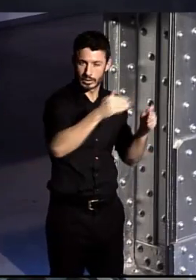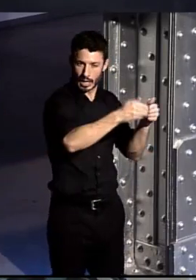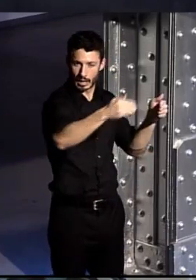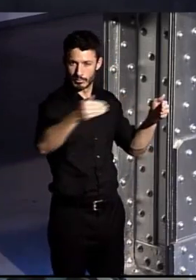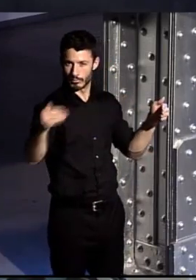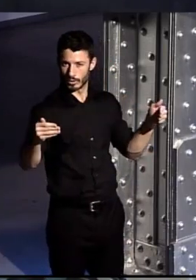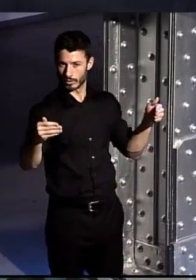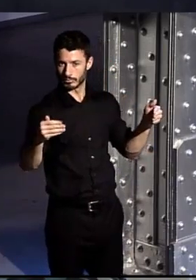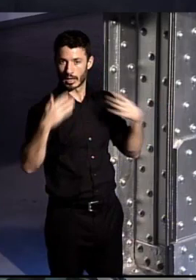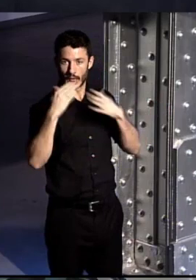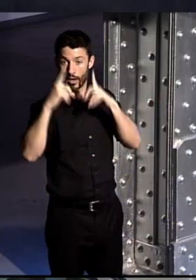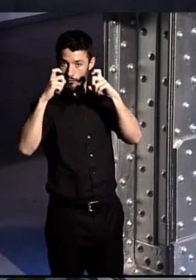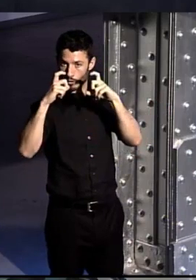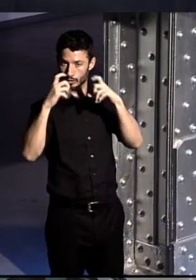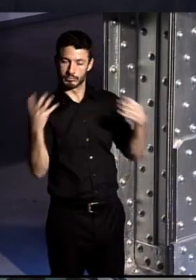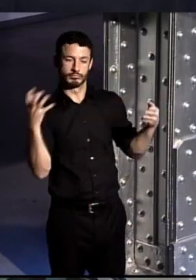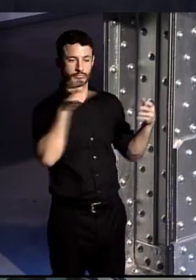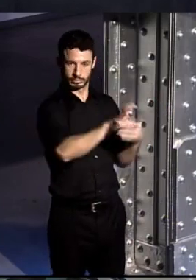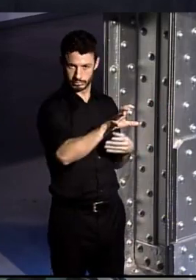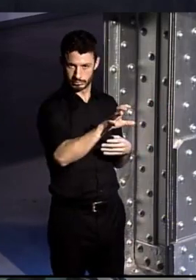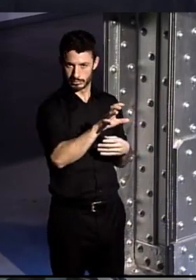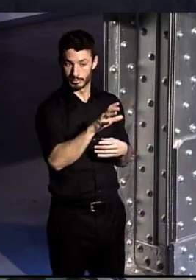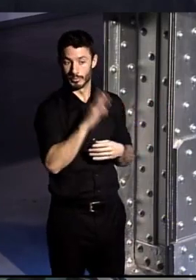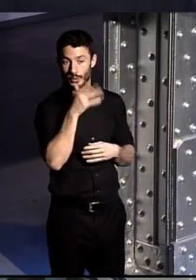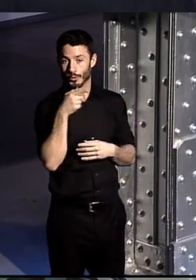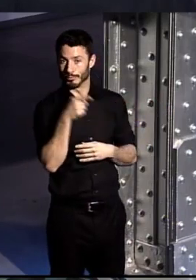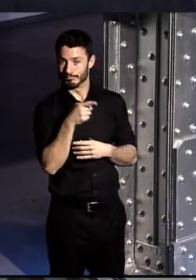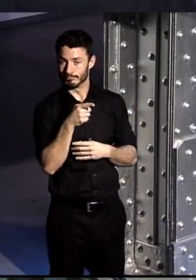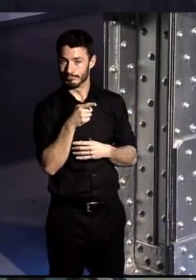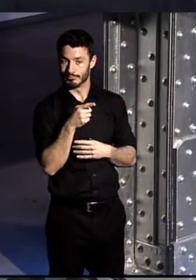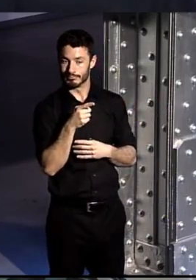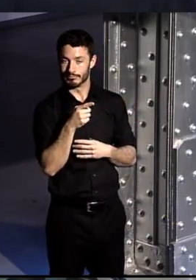imagen fotográfica, que es la parte que falta a nuestra